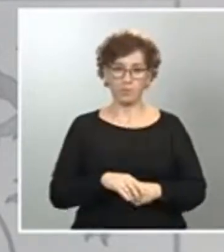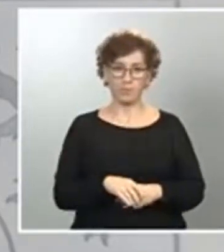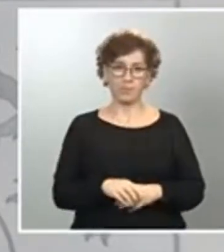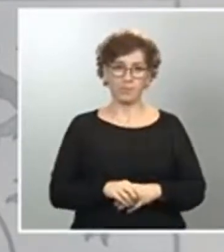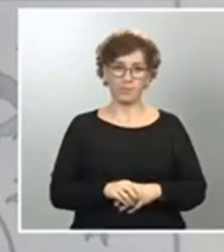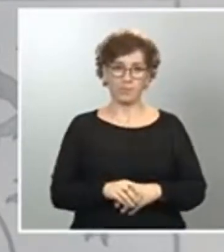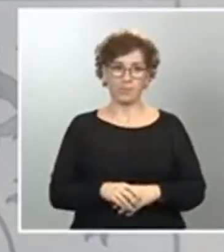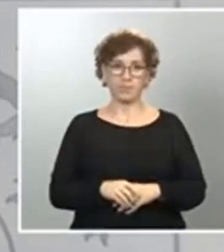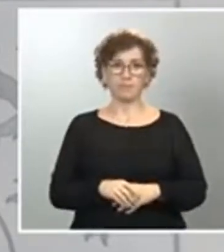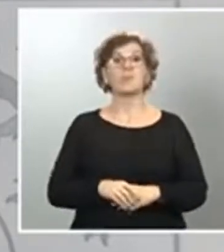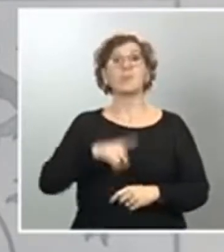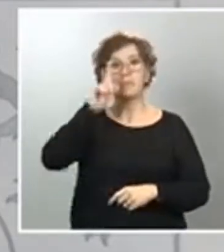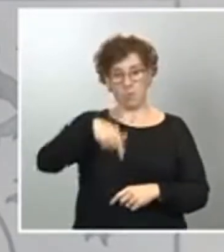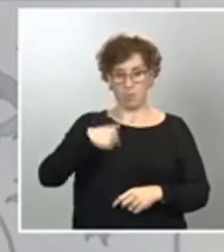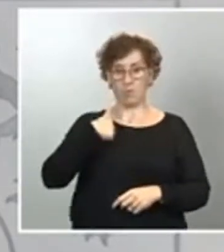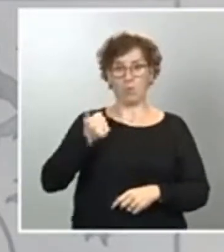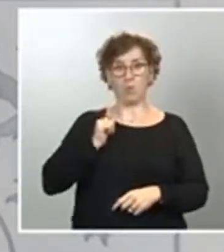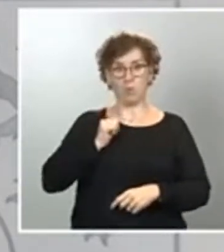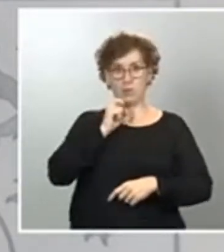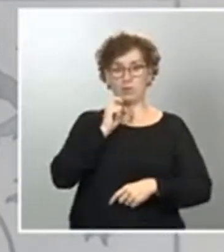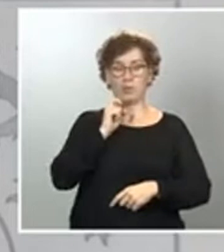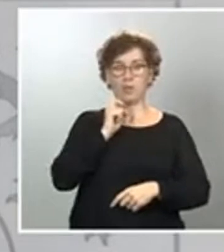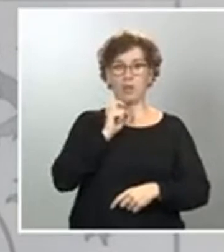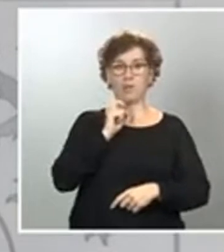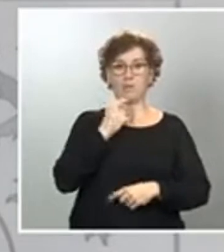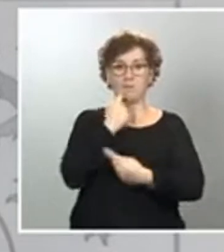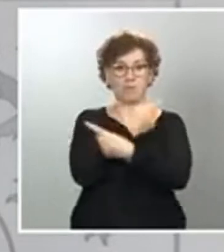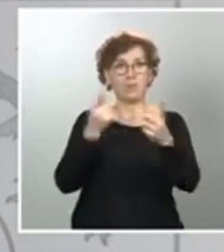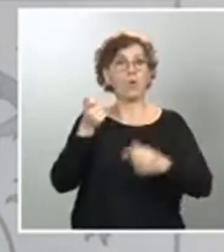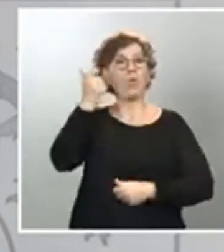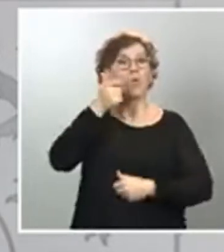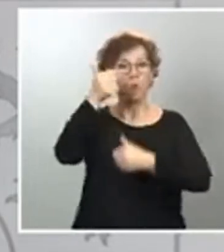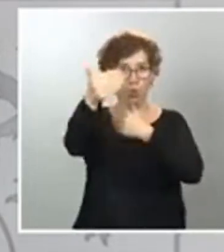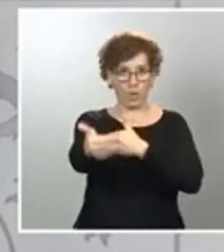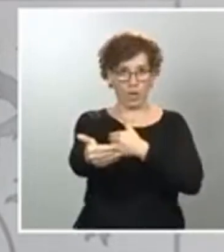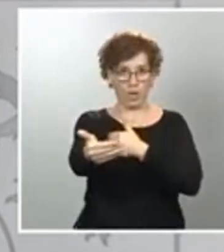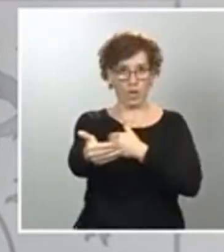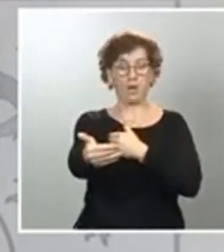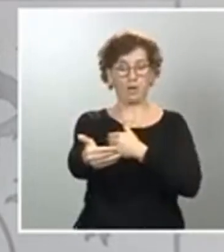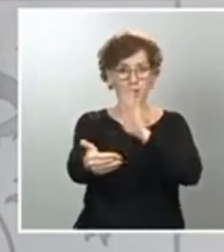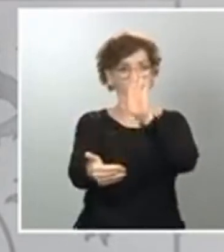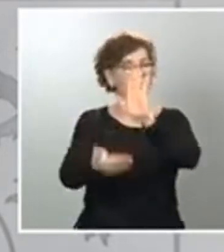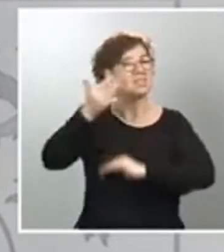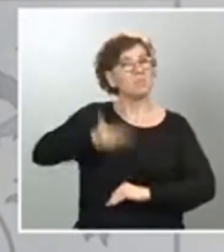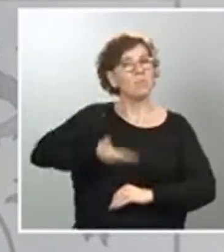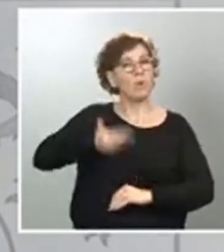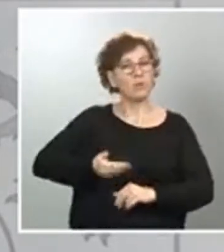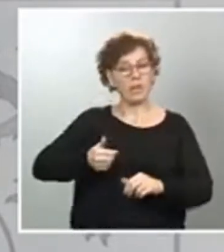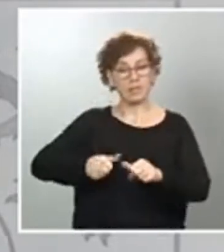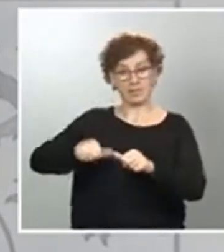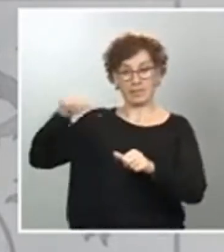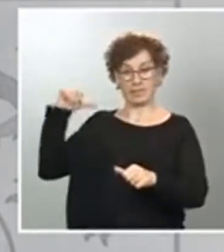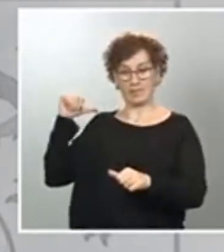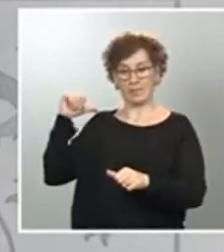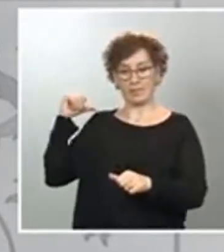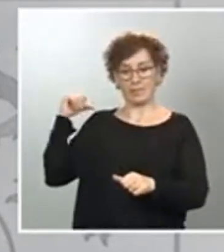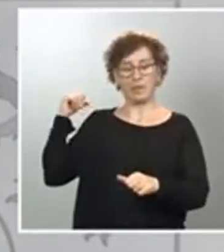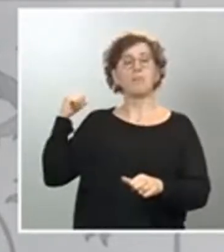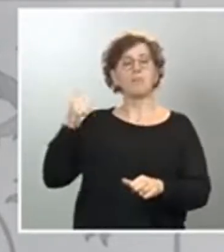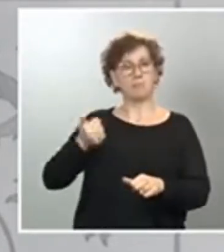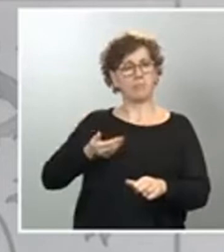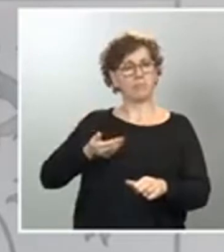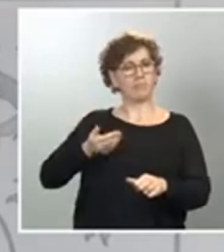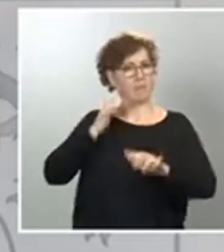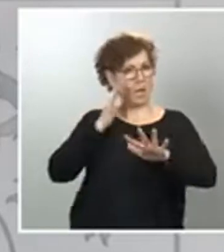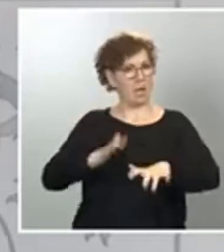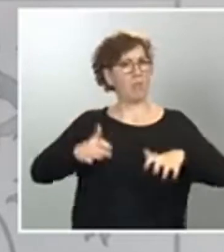de la desescalada. Es importante advertir algo que hemos aprendido a lo largo de estos meses largos de batalla